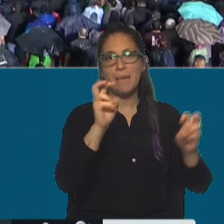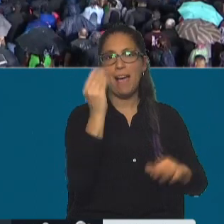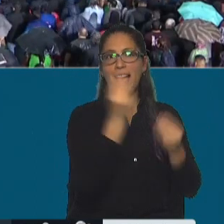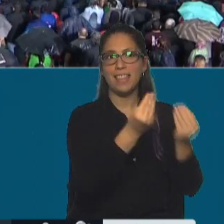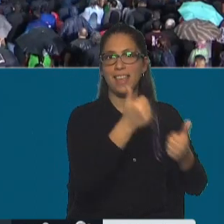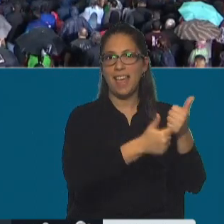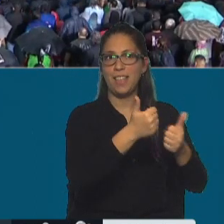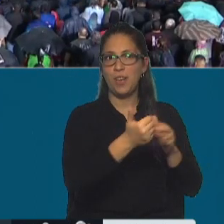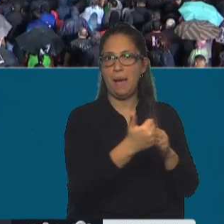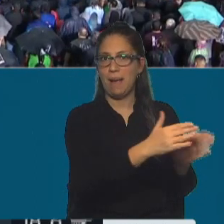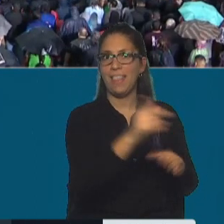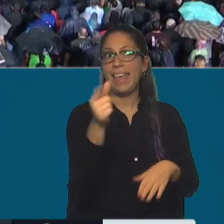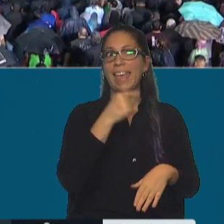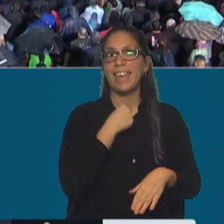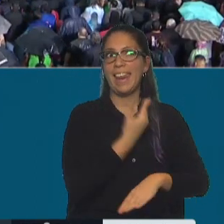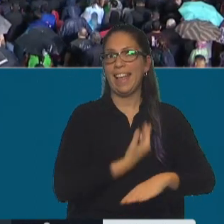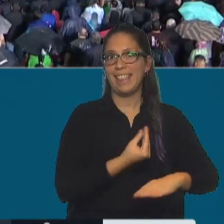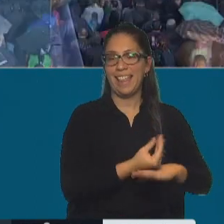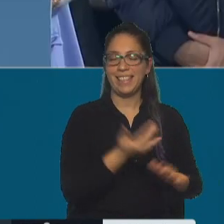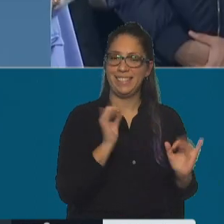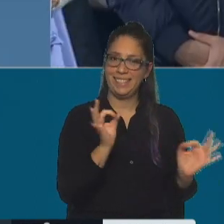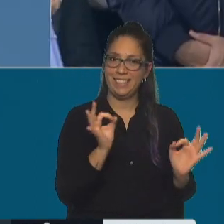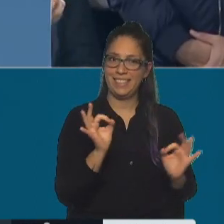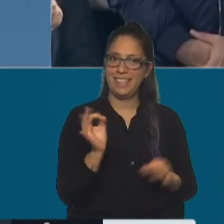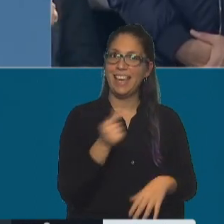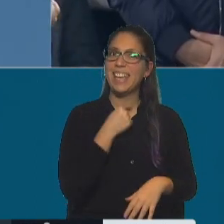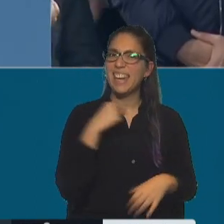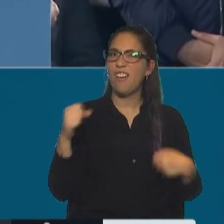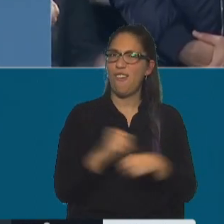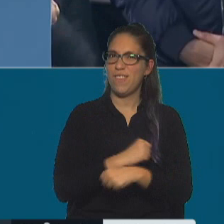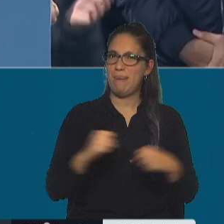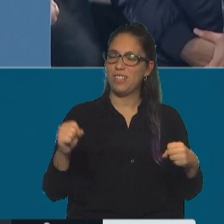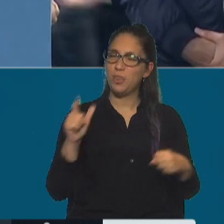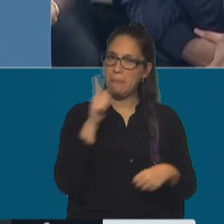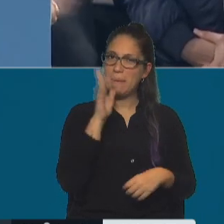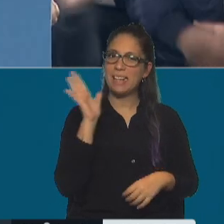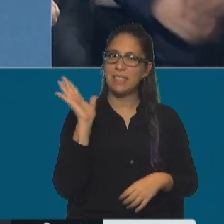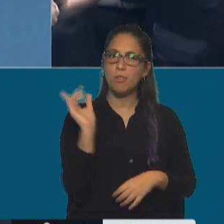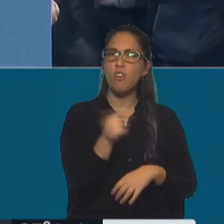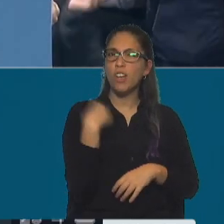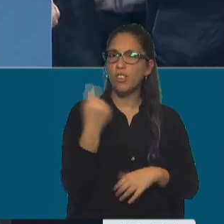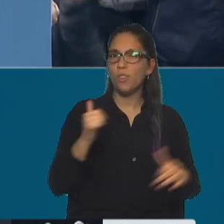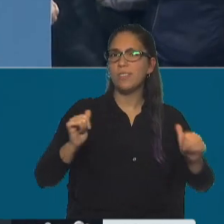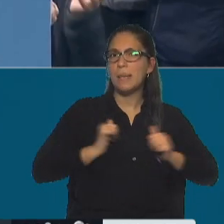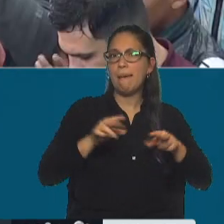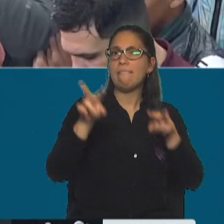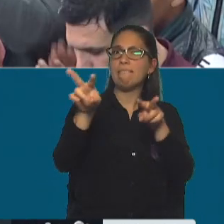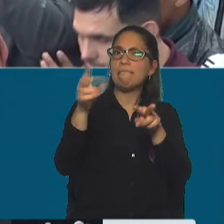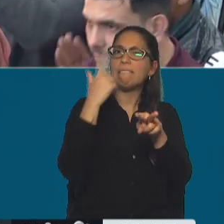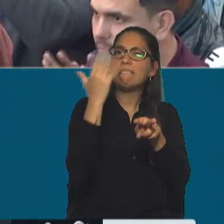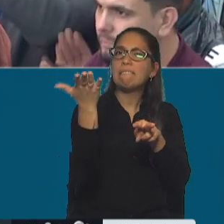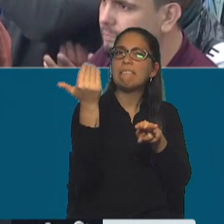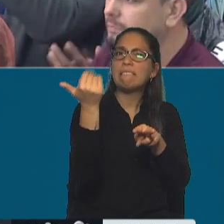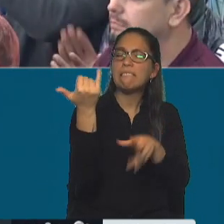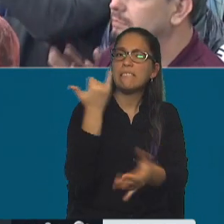parece que en todo las caso ganas de la gente de que sea candidata. quienes estaban acá que querían Sí, que haya una ya sé. confirmación, pero me parece que en cuanto a lo que esperábamos cuando buscábamos información